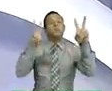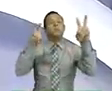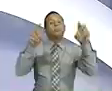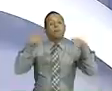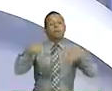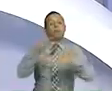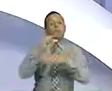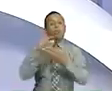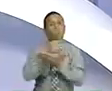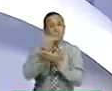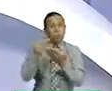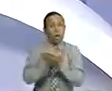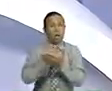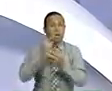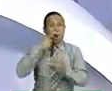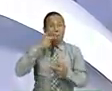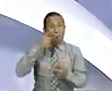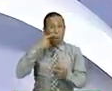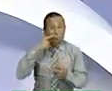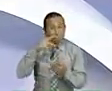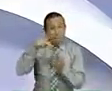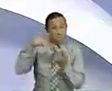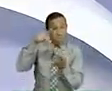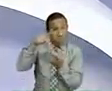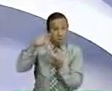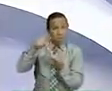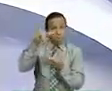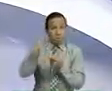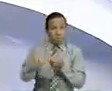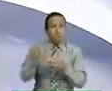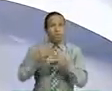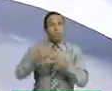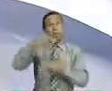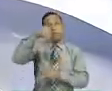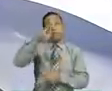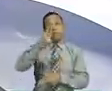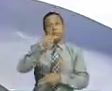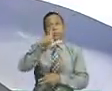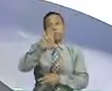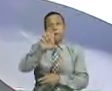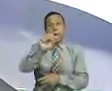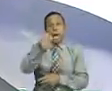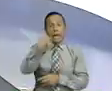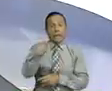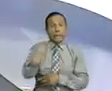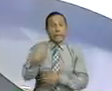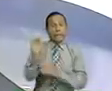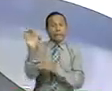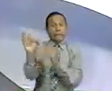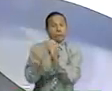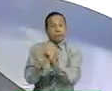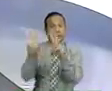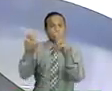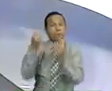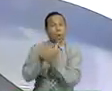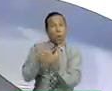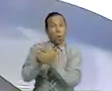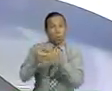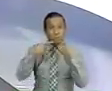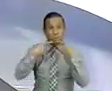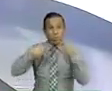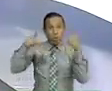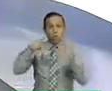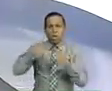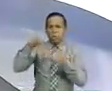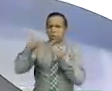Guayas, Carlos Luis Morales, suspendió en sus funciones a todos los trabajadores del Departamento de Compras Públicas. Esto por